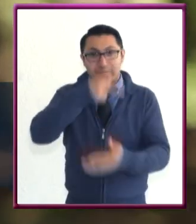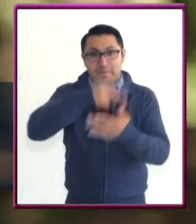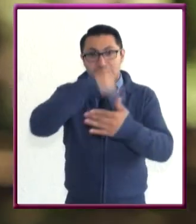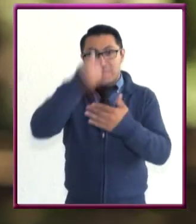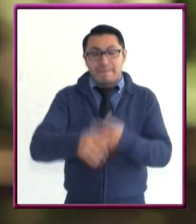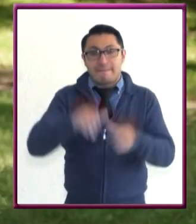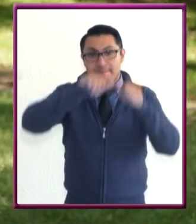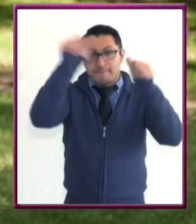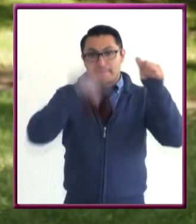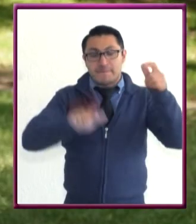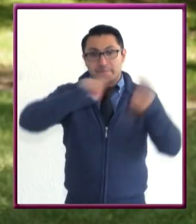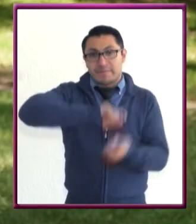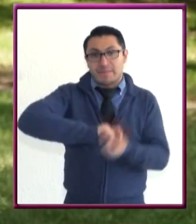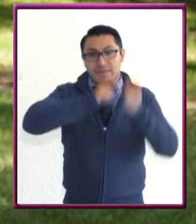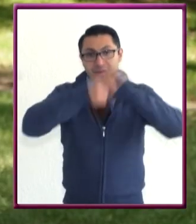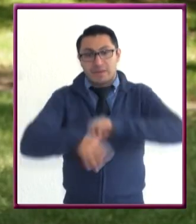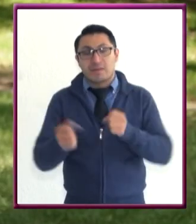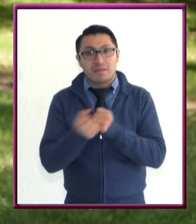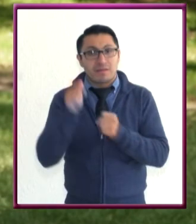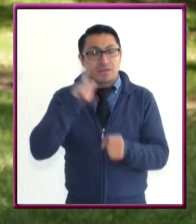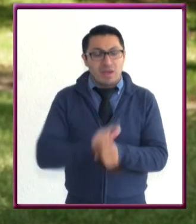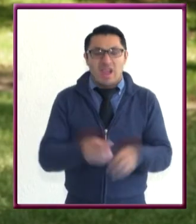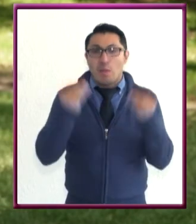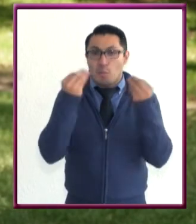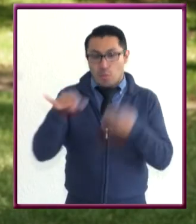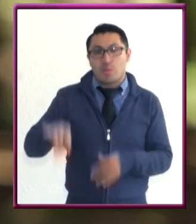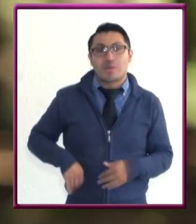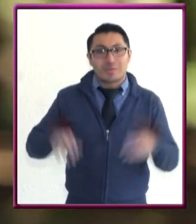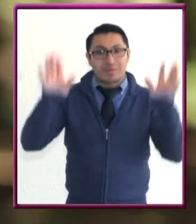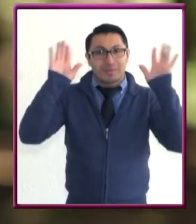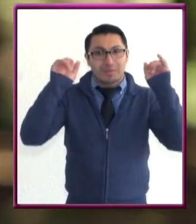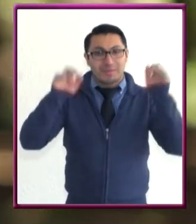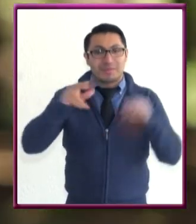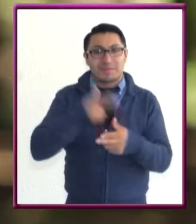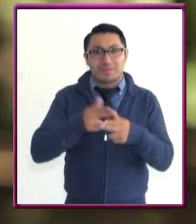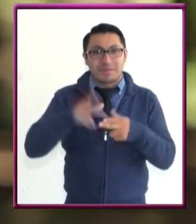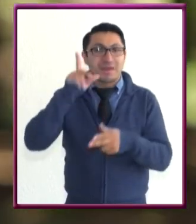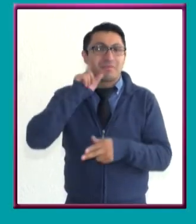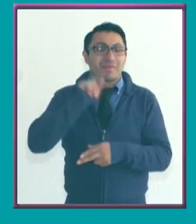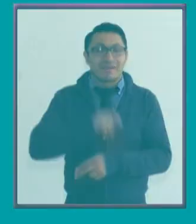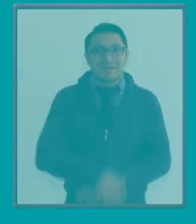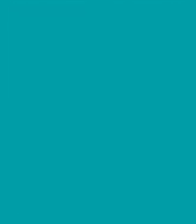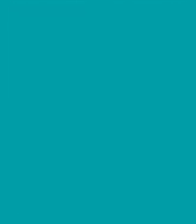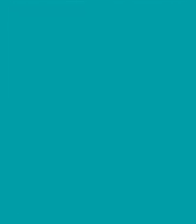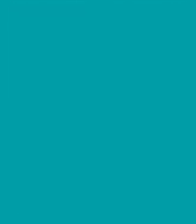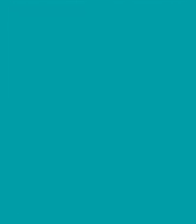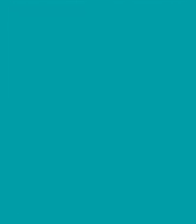el programa de arte y transformación social. Muy interesante. Hasta mañana.